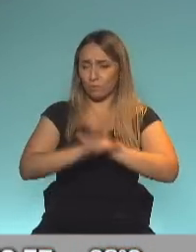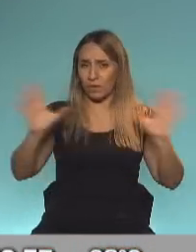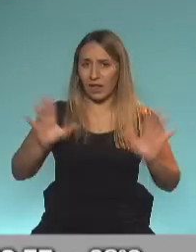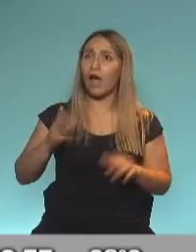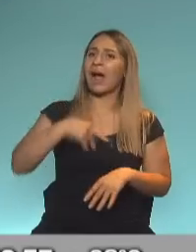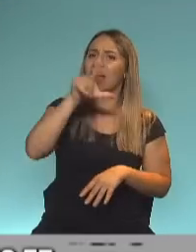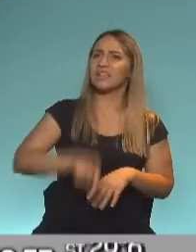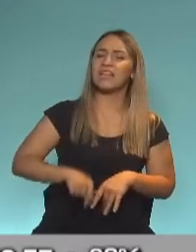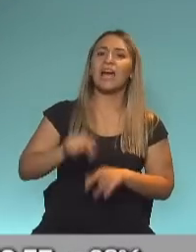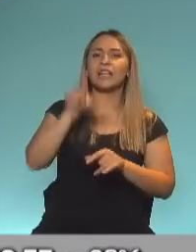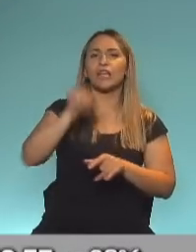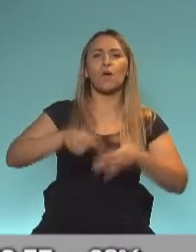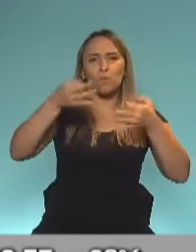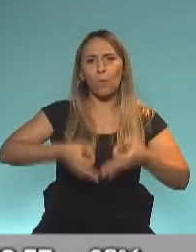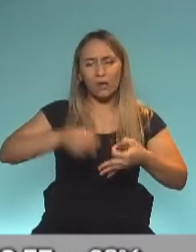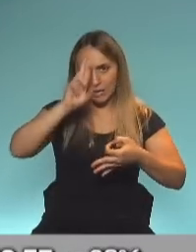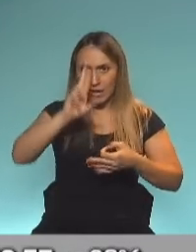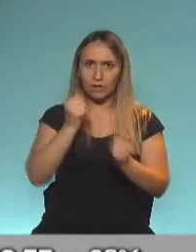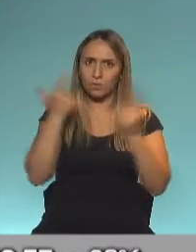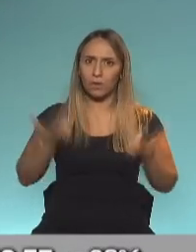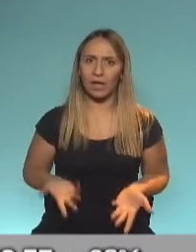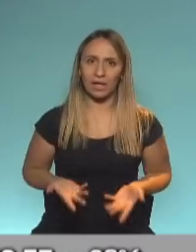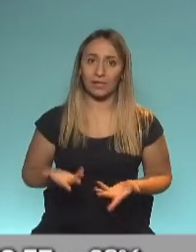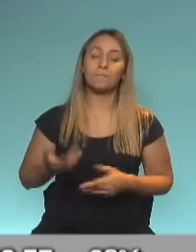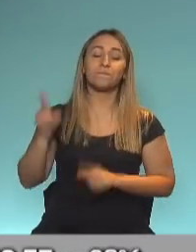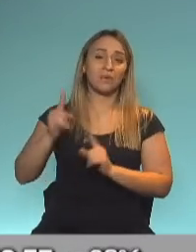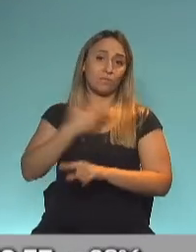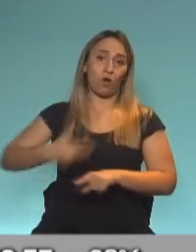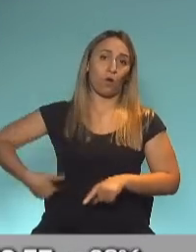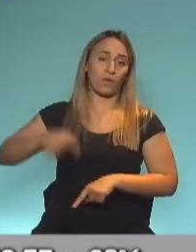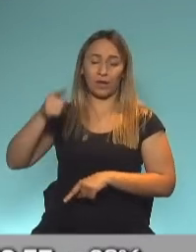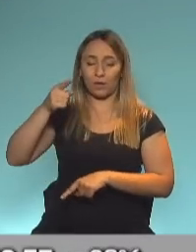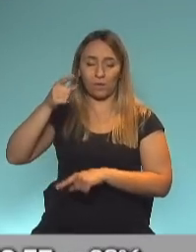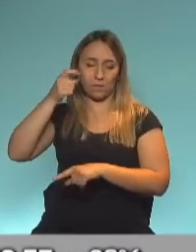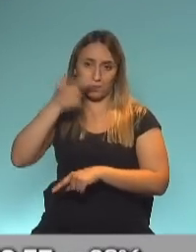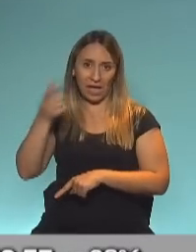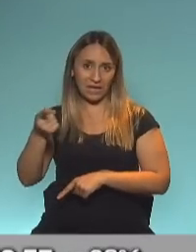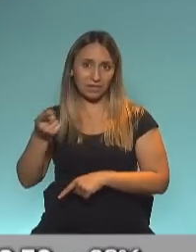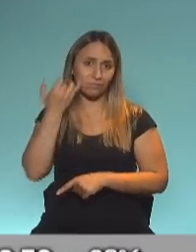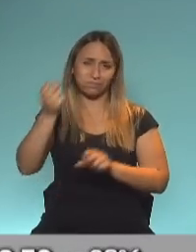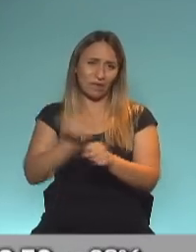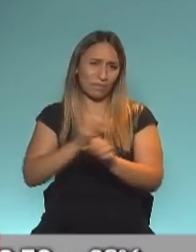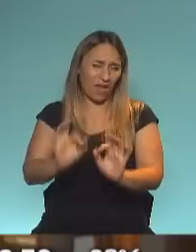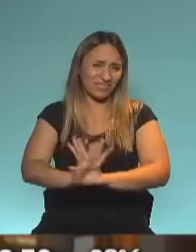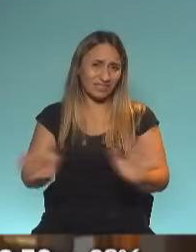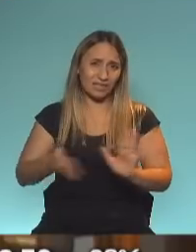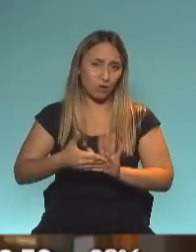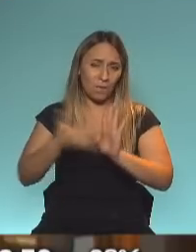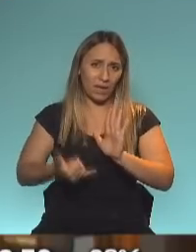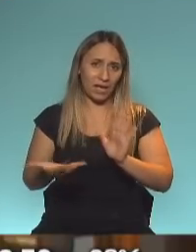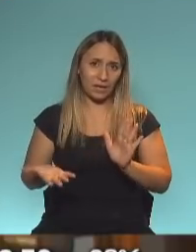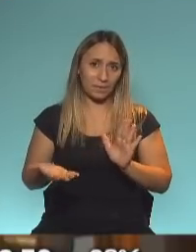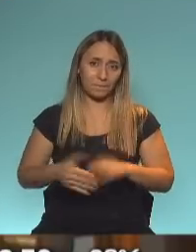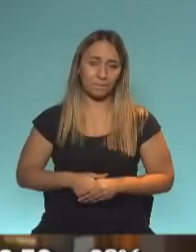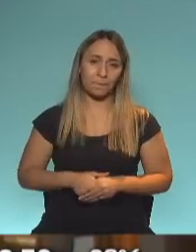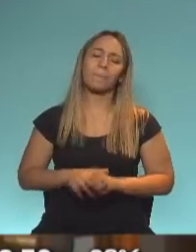república con el gobierno de Mauricio Macri. Y esto ya está totalmente convalidado que fue así. Amado, si estos